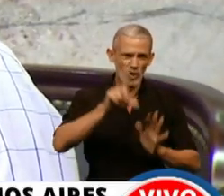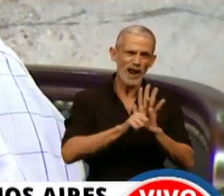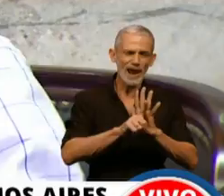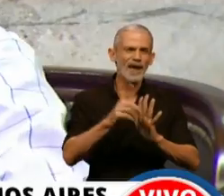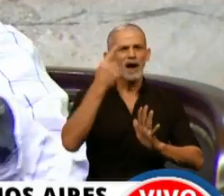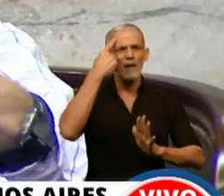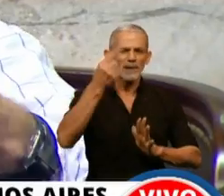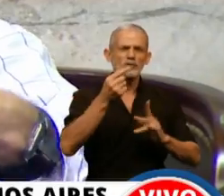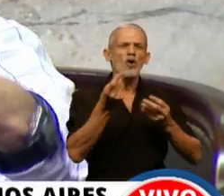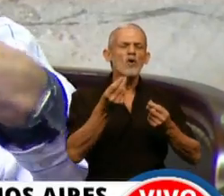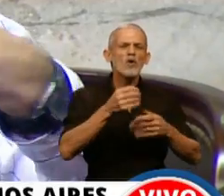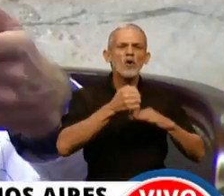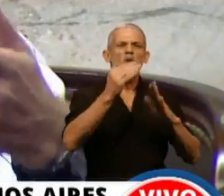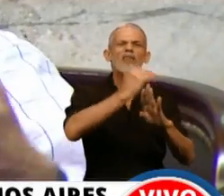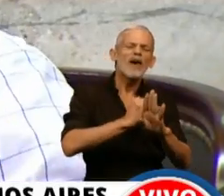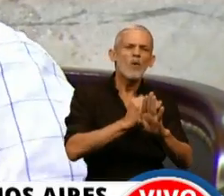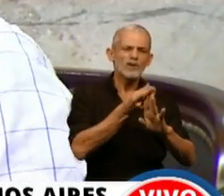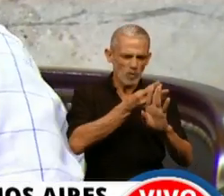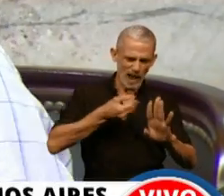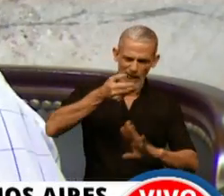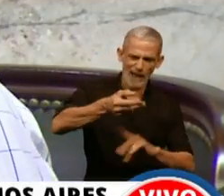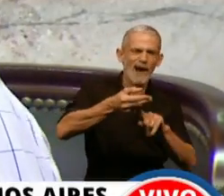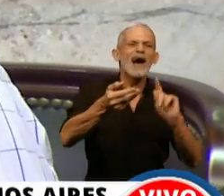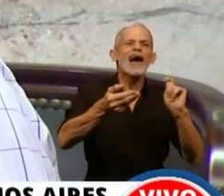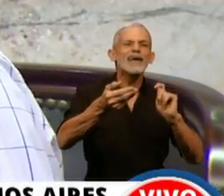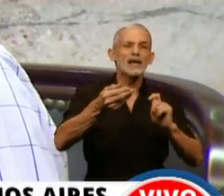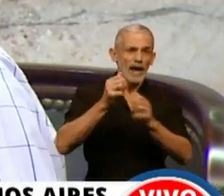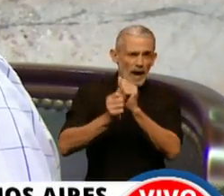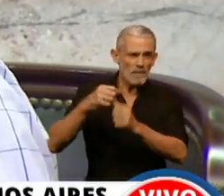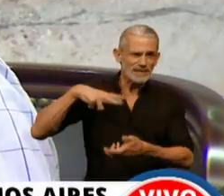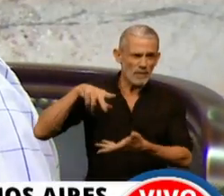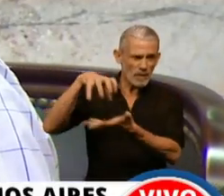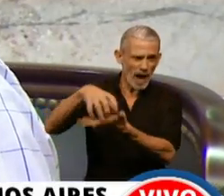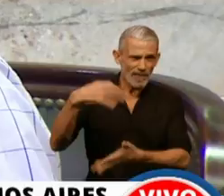decir que a este subsidio lo tienen que poner las privatizadas